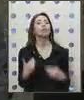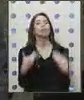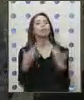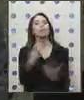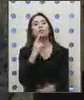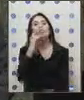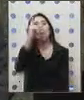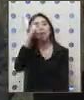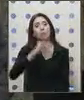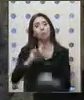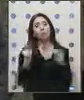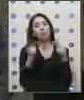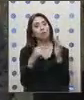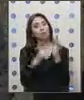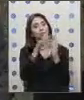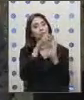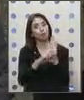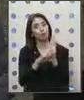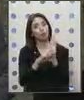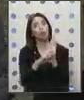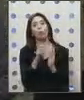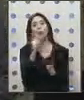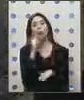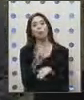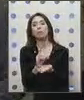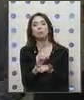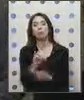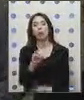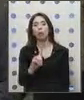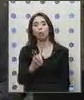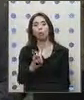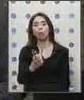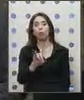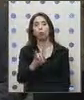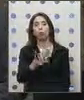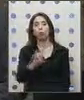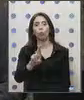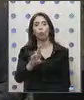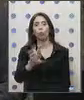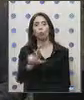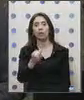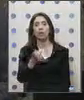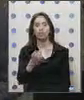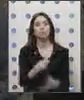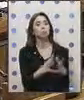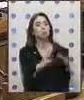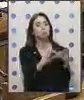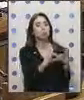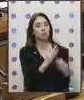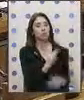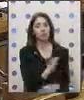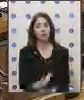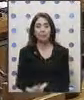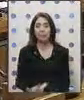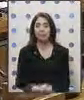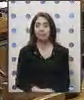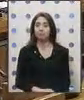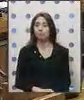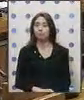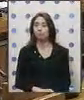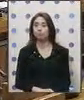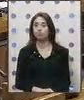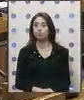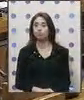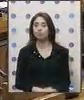Para continuar el debate de este proyecto, al diputado don Alfonso Durresti. Muchas gracias, presidente.